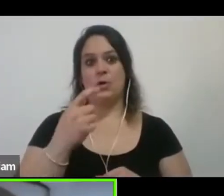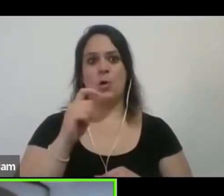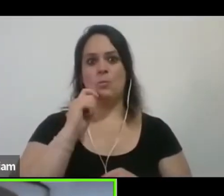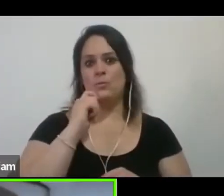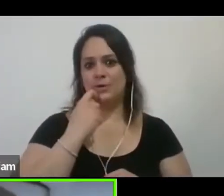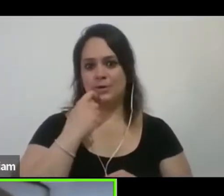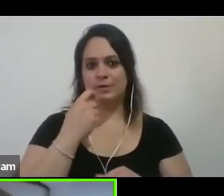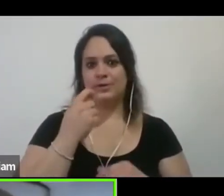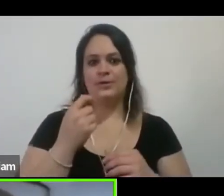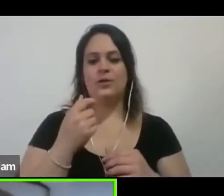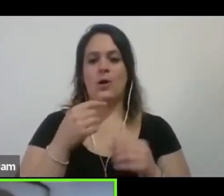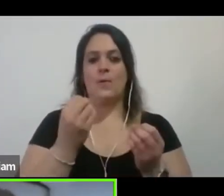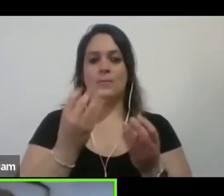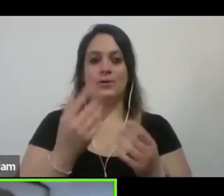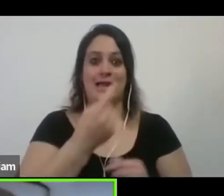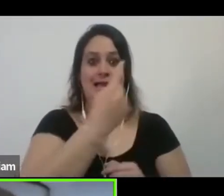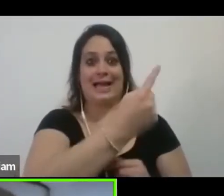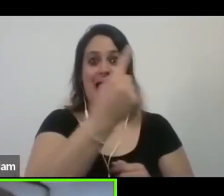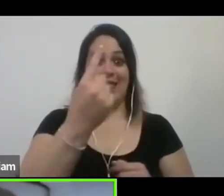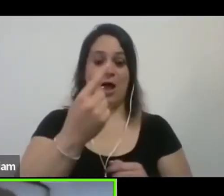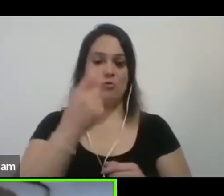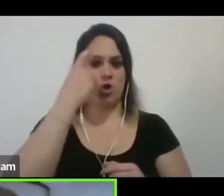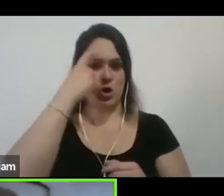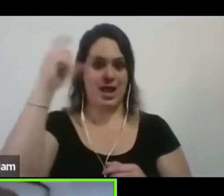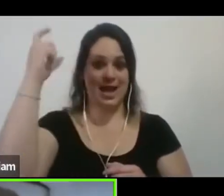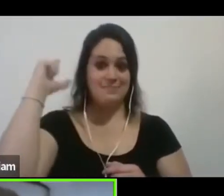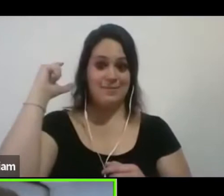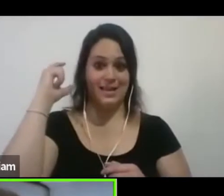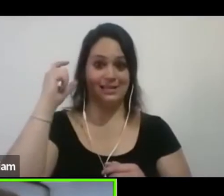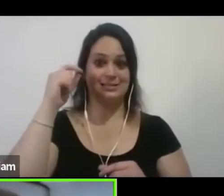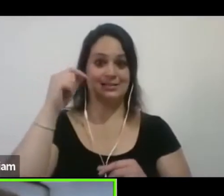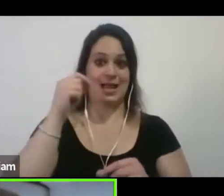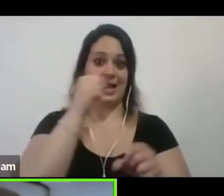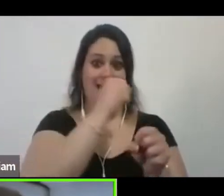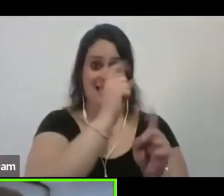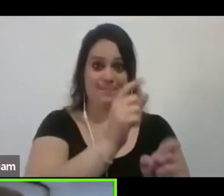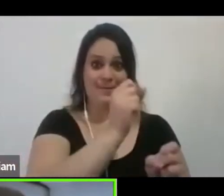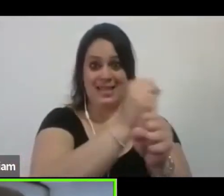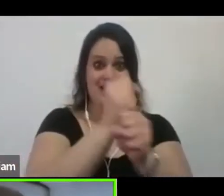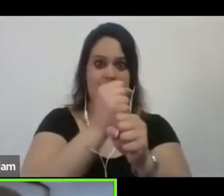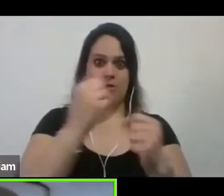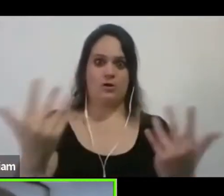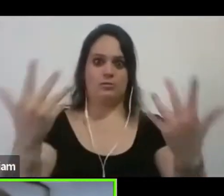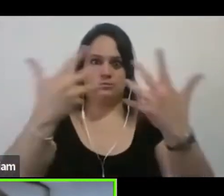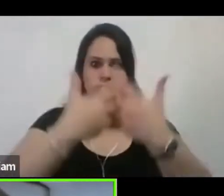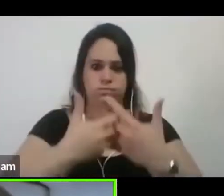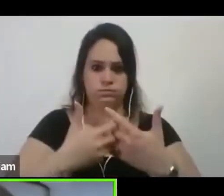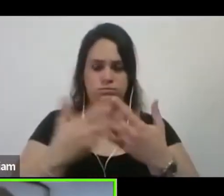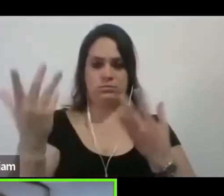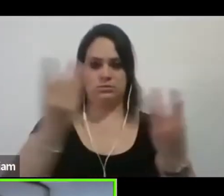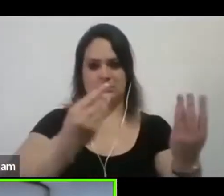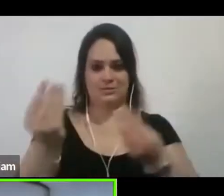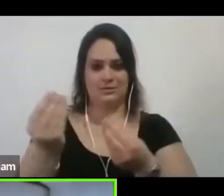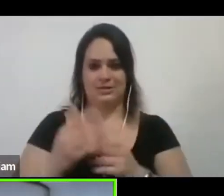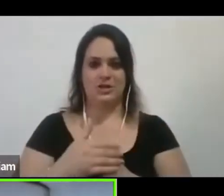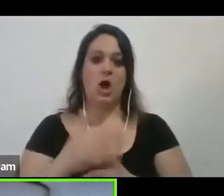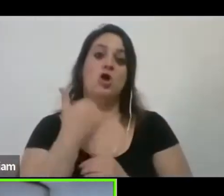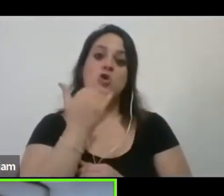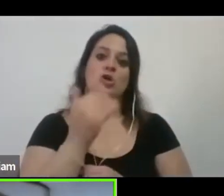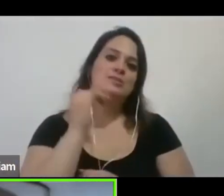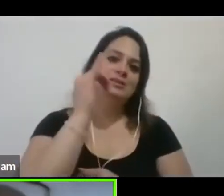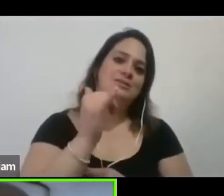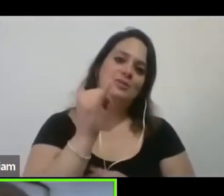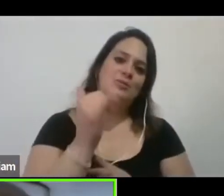válida la articulación, cada uno aporta desde su disciplina. Bueno, no sé si quieren que cuente un poquito